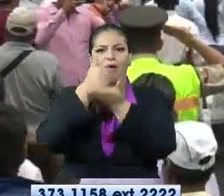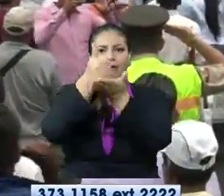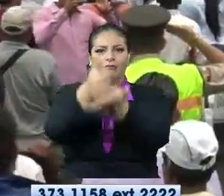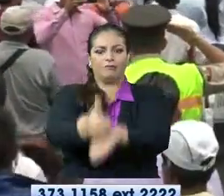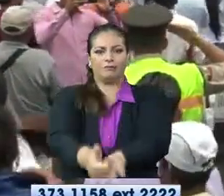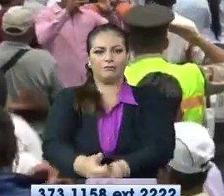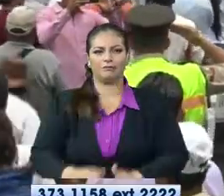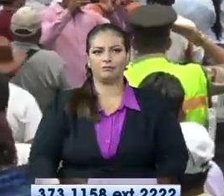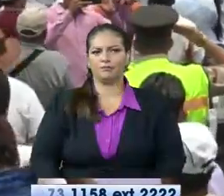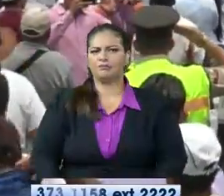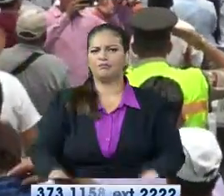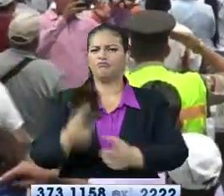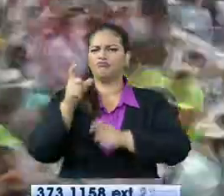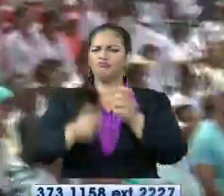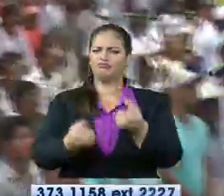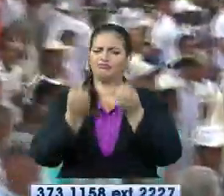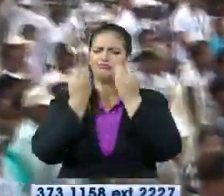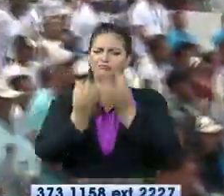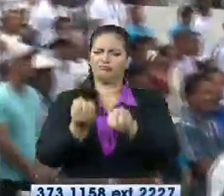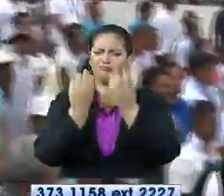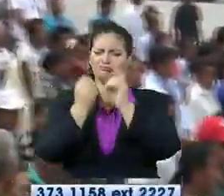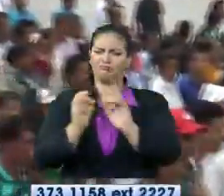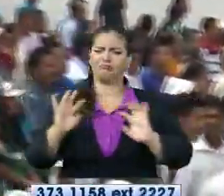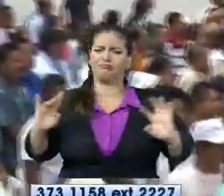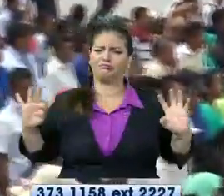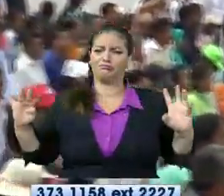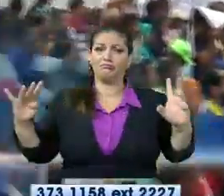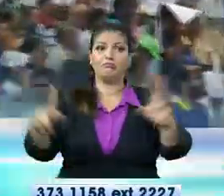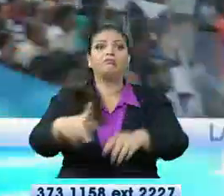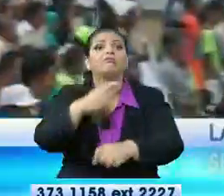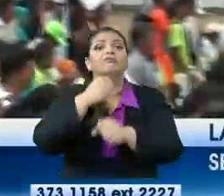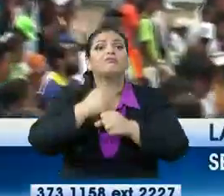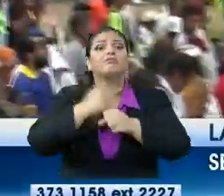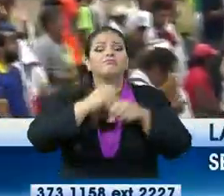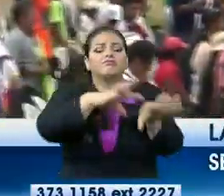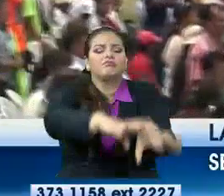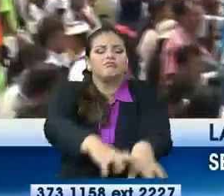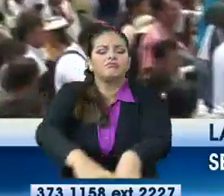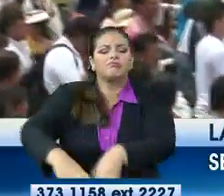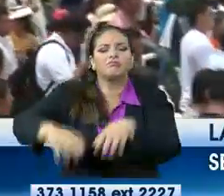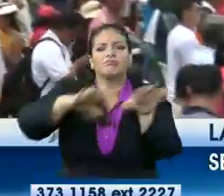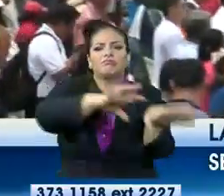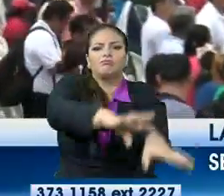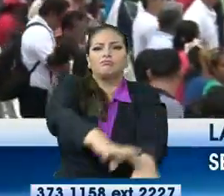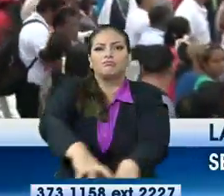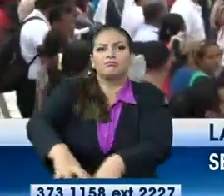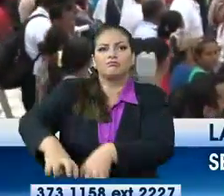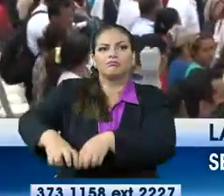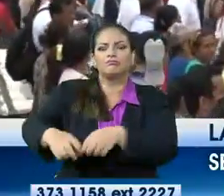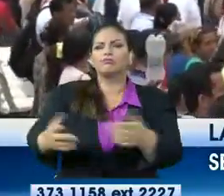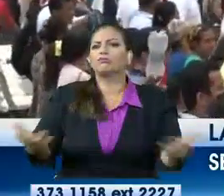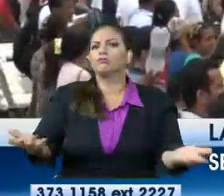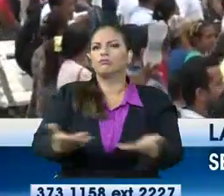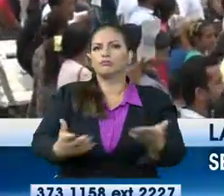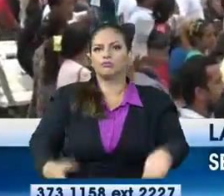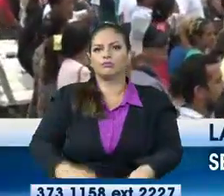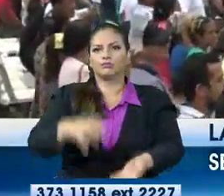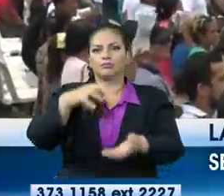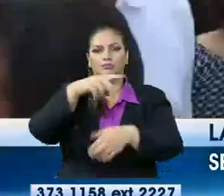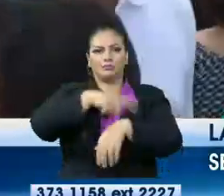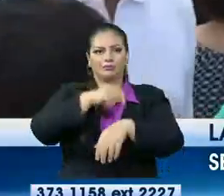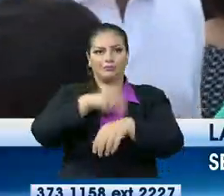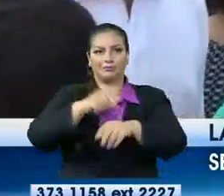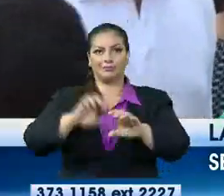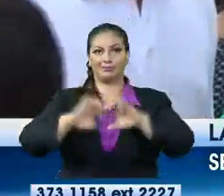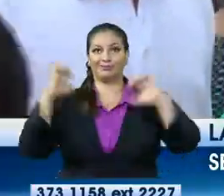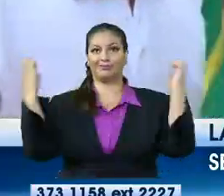Fueron miles de ciudadanos dedicados a las labores agrícolas y afines los que se concentraron en el Estadio 7 de Octubre del Cantón Quevedo.